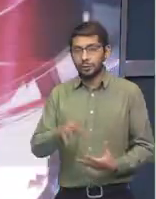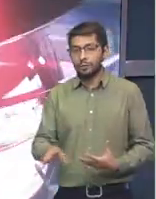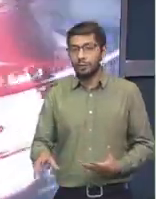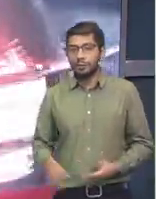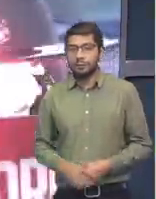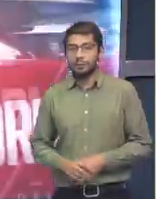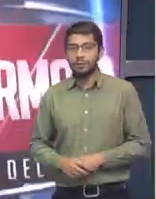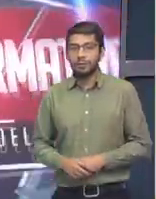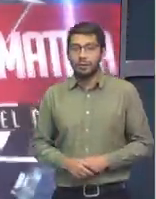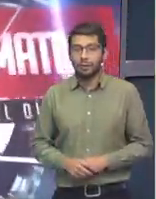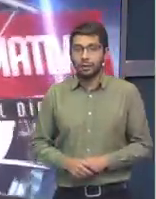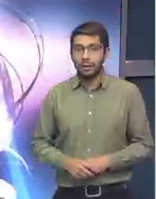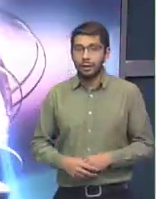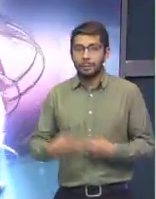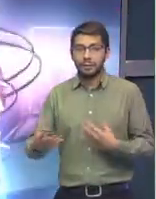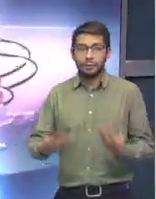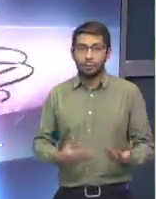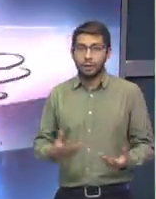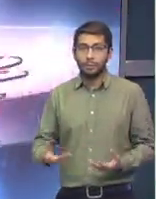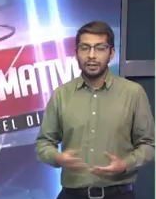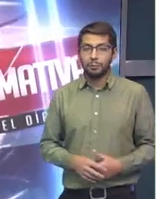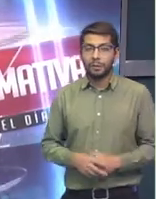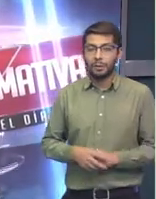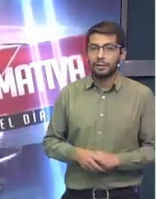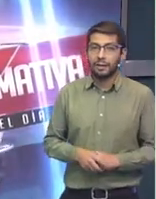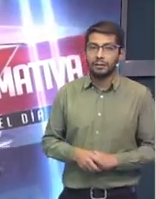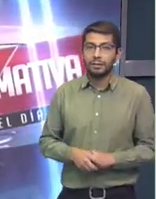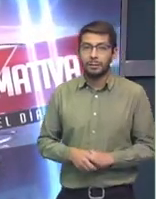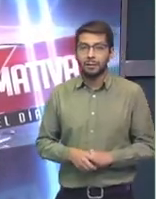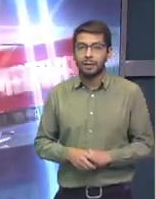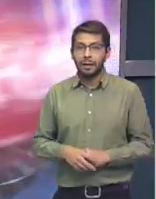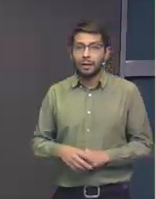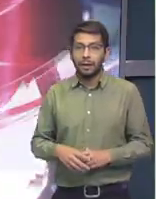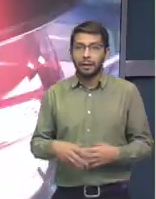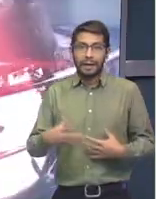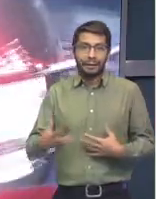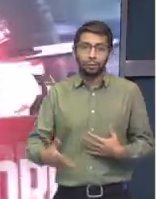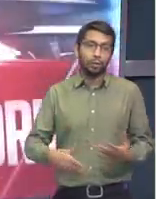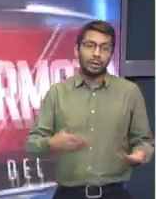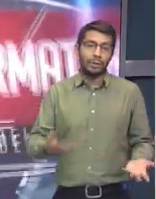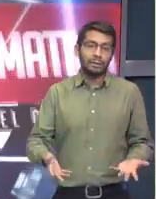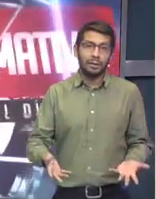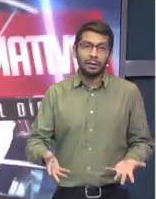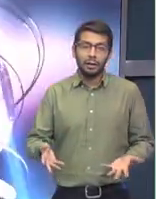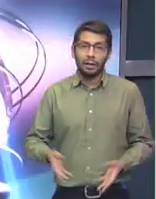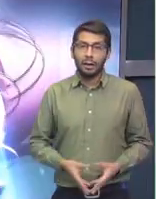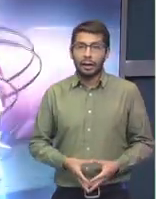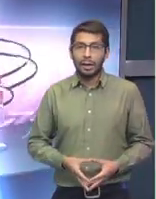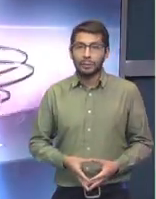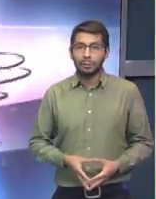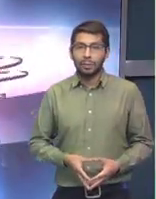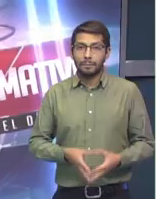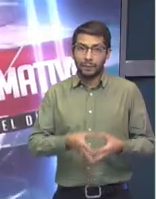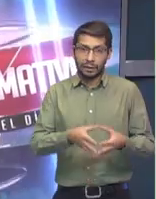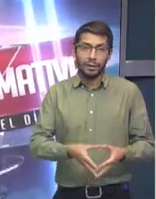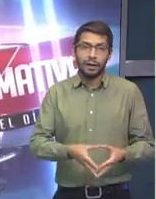retomando lo que usted decía recién de este especie de autovac o mini autovac que van a hacer allí en Chimbas, el turno se le va a asignar a la